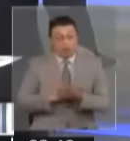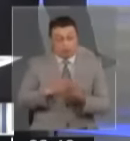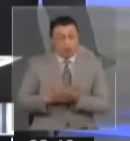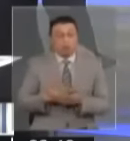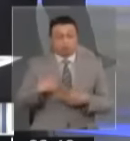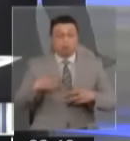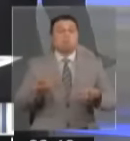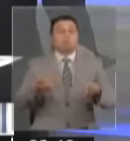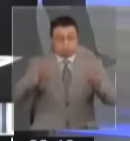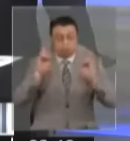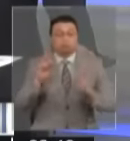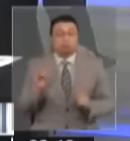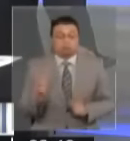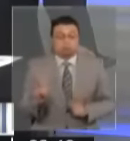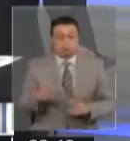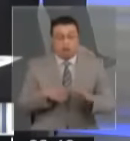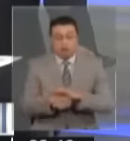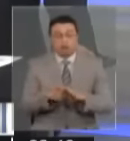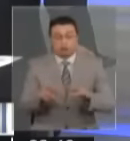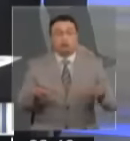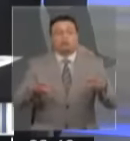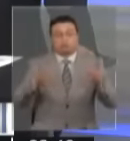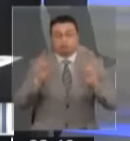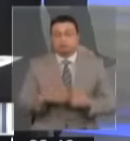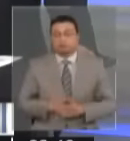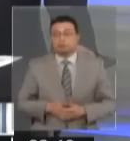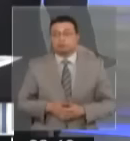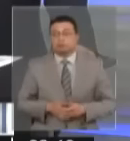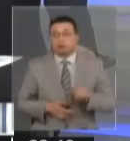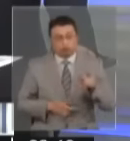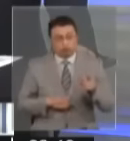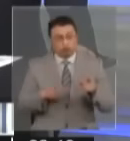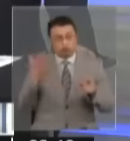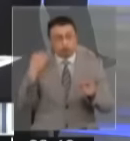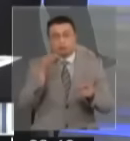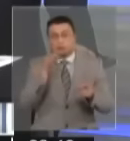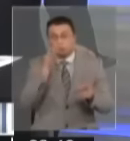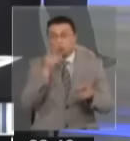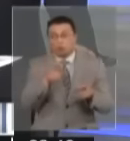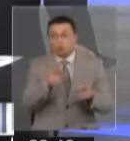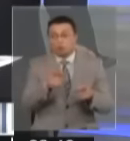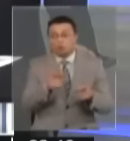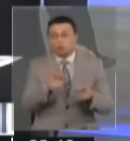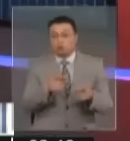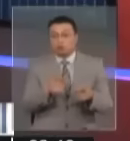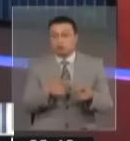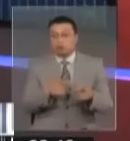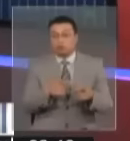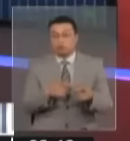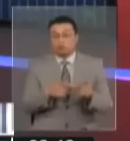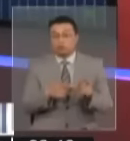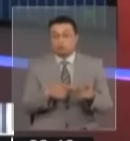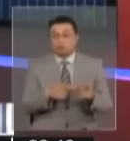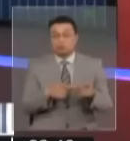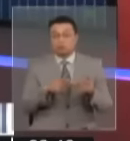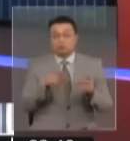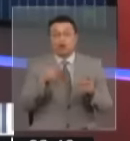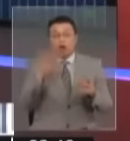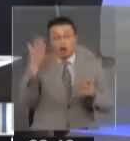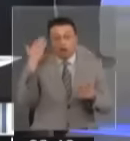que tenga acceso a la gente. No entendí, ¿fumó o no fumó? Sí, la permite. Sí. No, quería saber si usted dijo, en mi vida fumé.